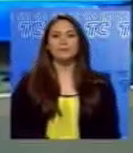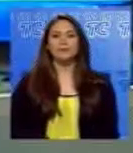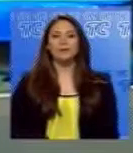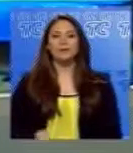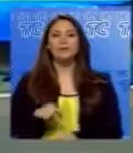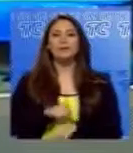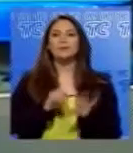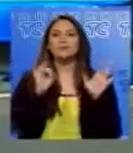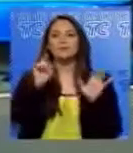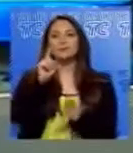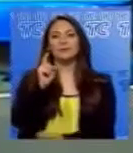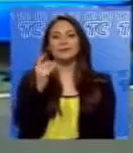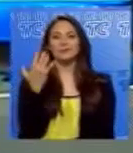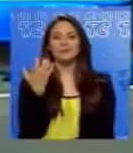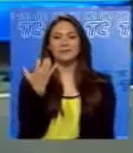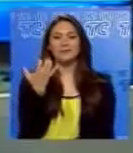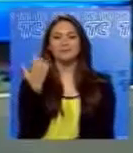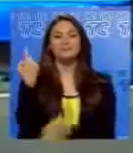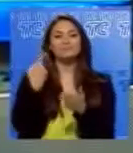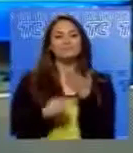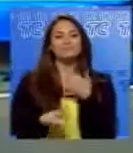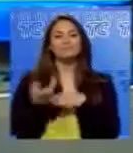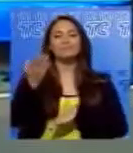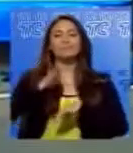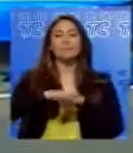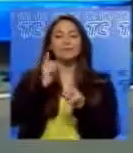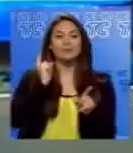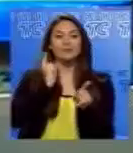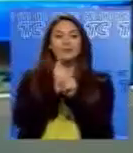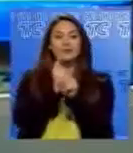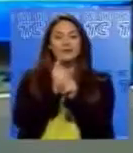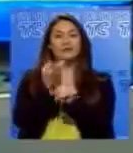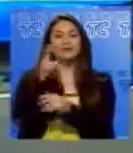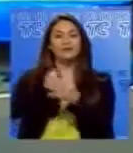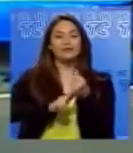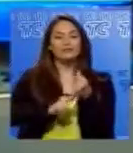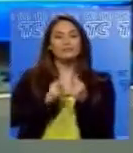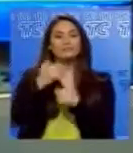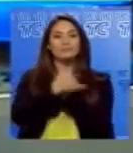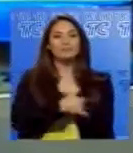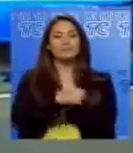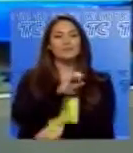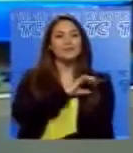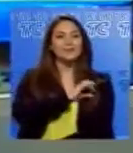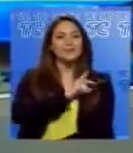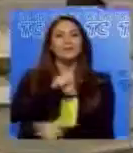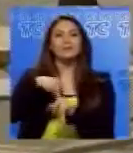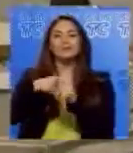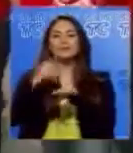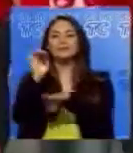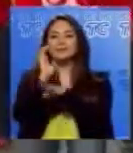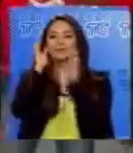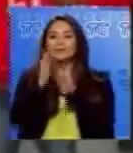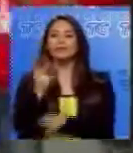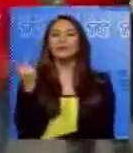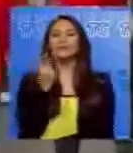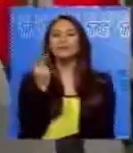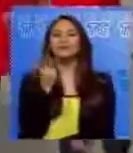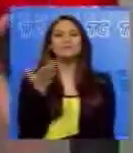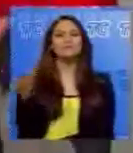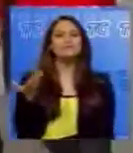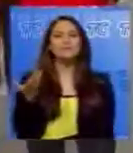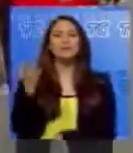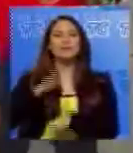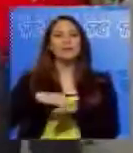Son las 7:15 y precisamente en el marco de ese encuentro binacional entre Chile y Ecuador, el canciller Ricardo Patiño se refirió